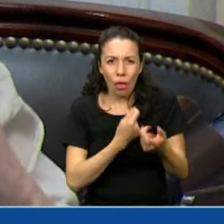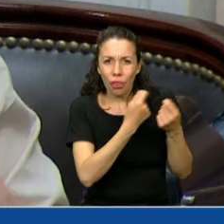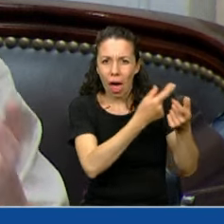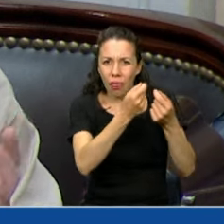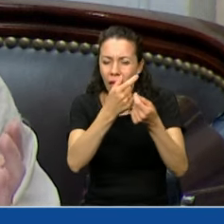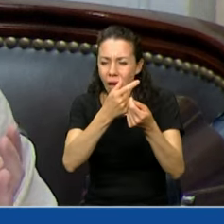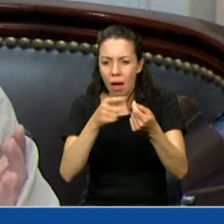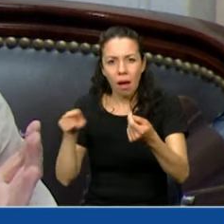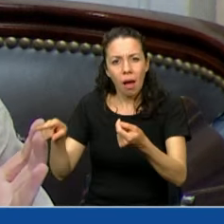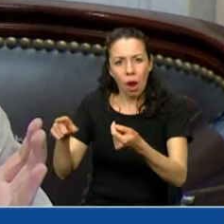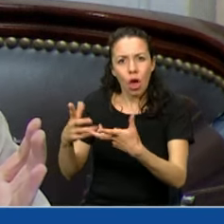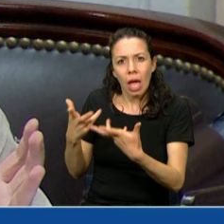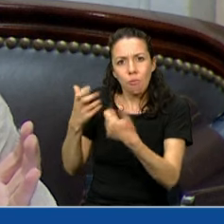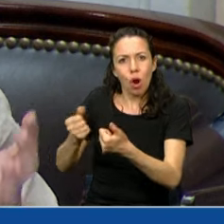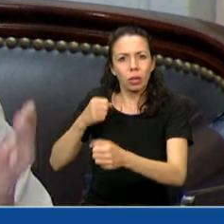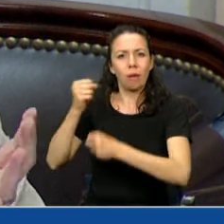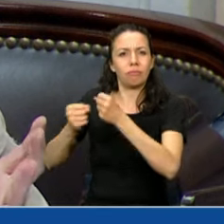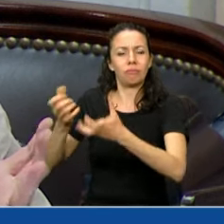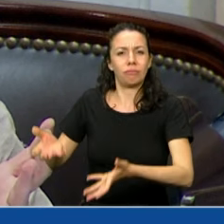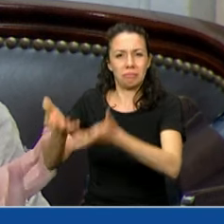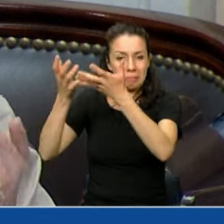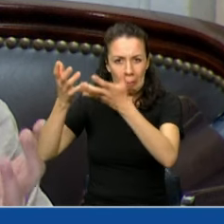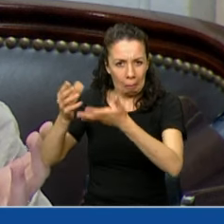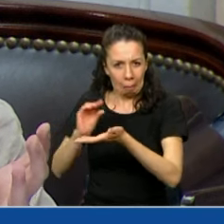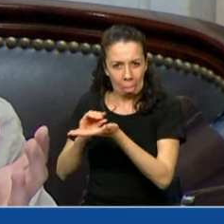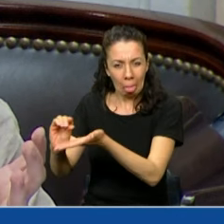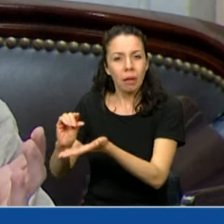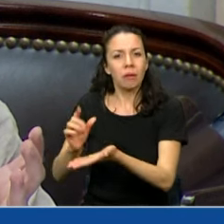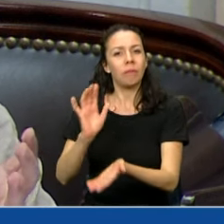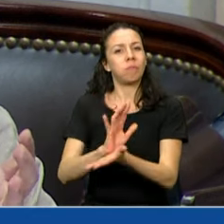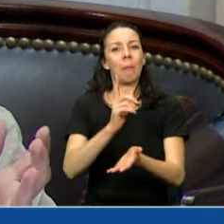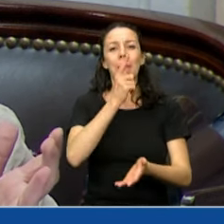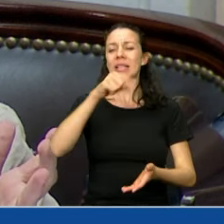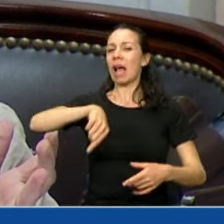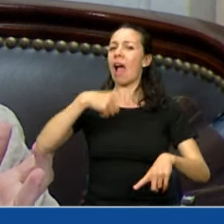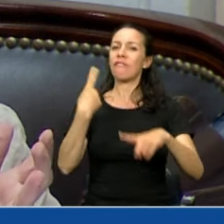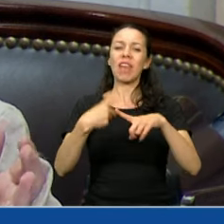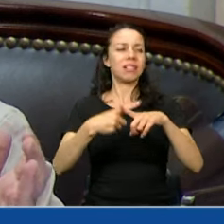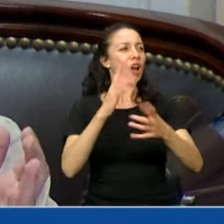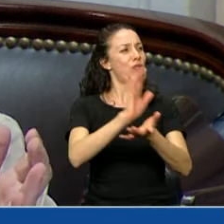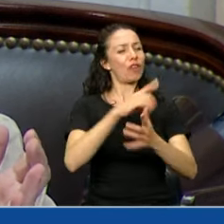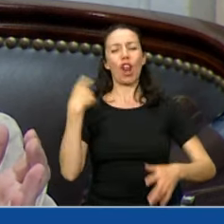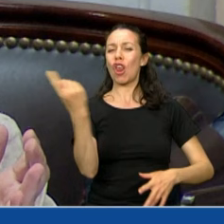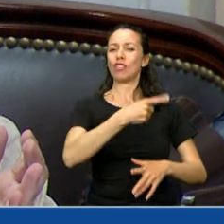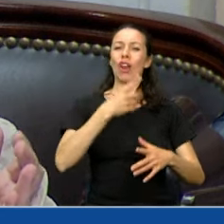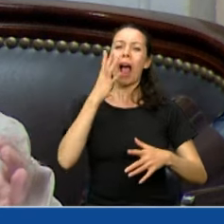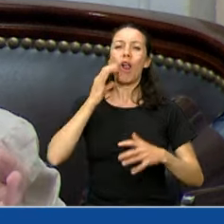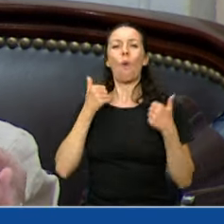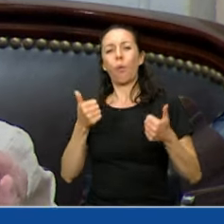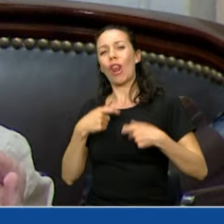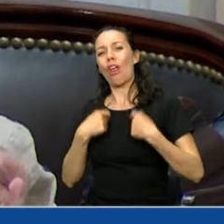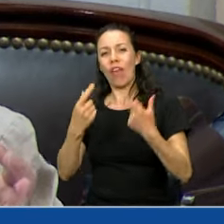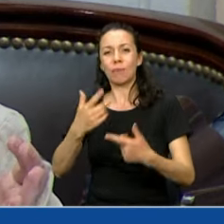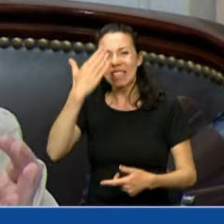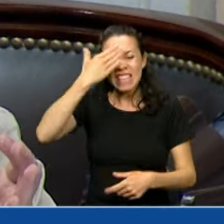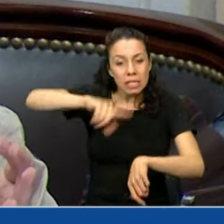entonces hay un microclima de fiesta como si estuviéramos haciendo algo bueno por los argentinos dejemos de mentir 15 horas de sesión y